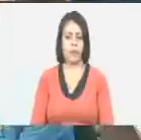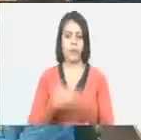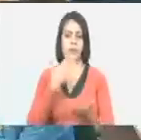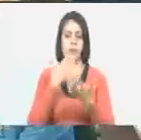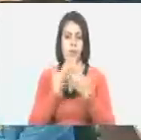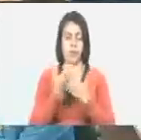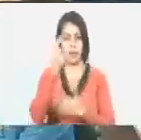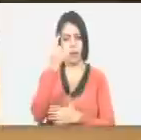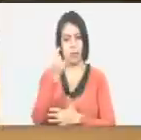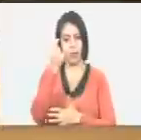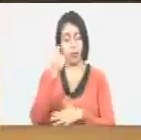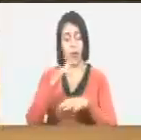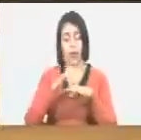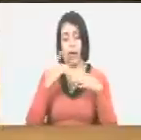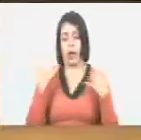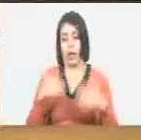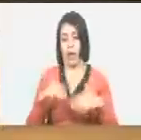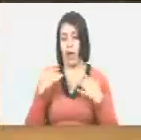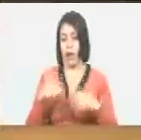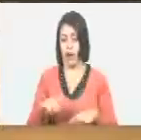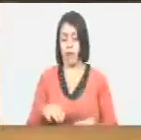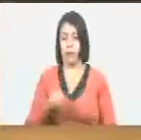Gracias, diputado. Muy graves